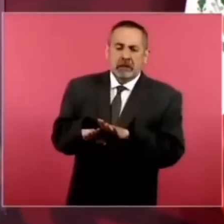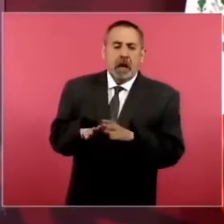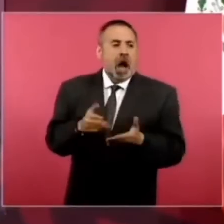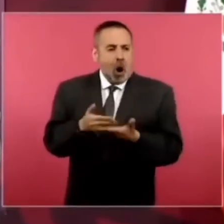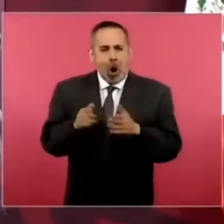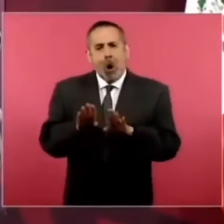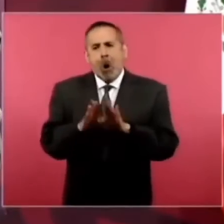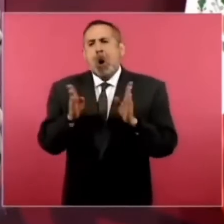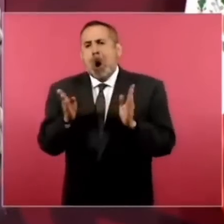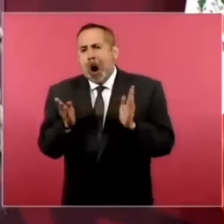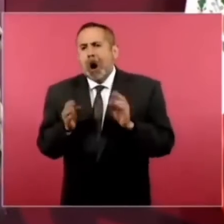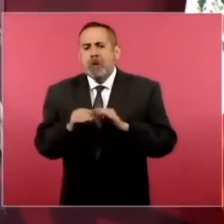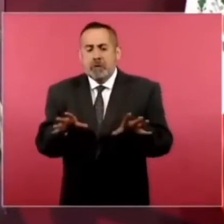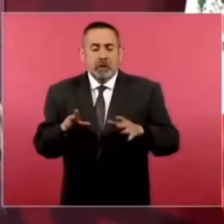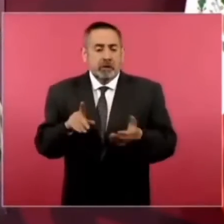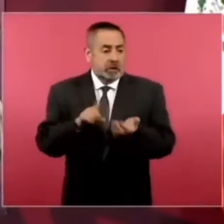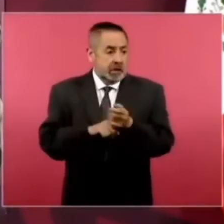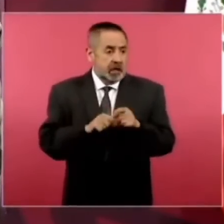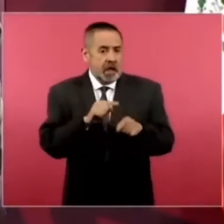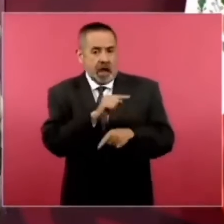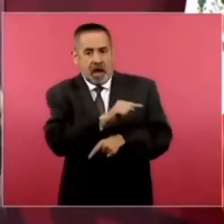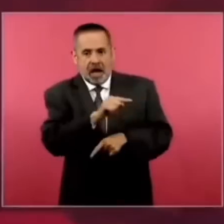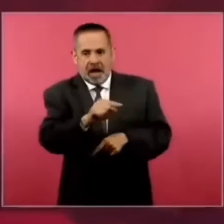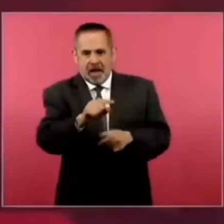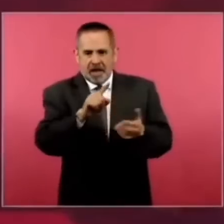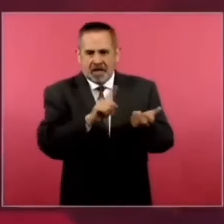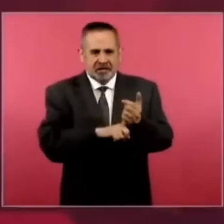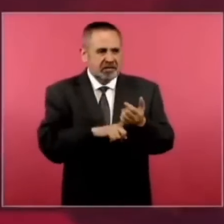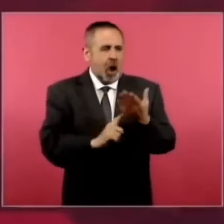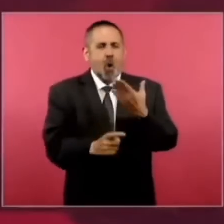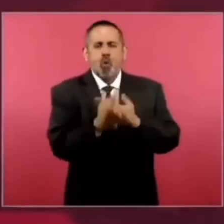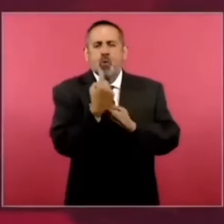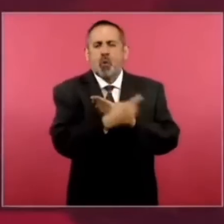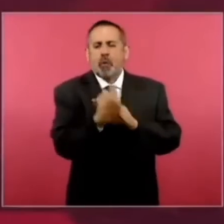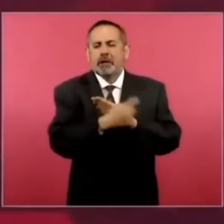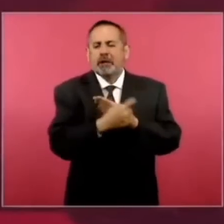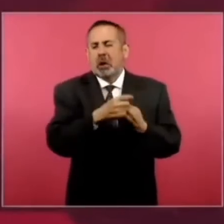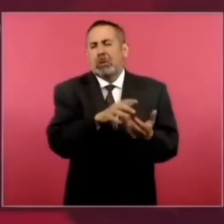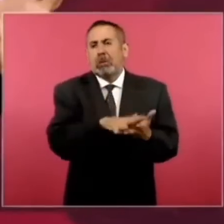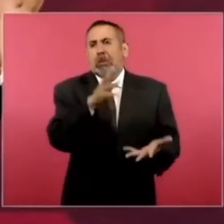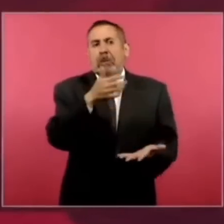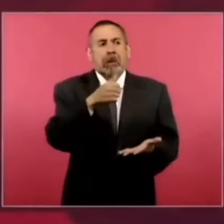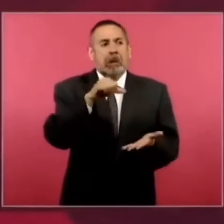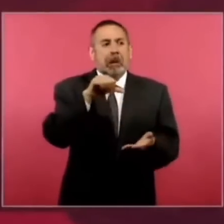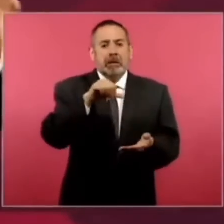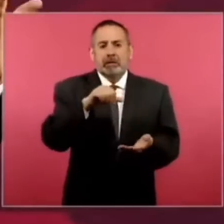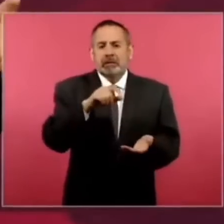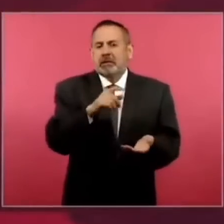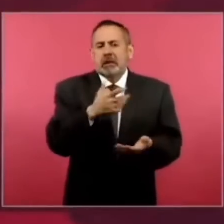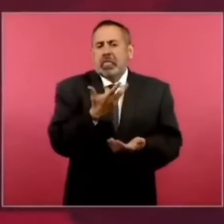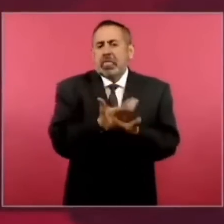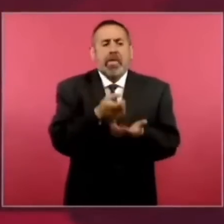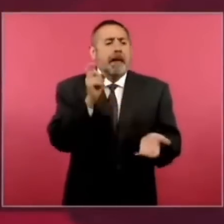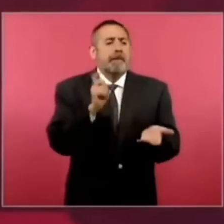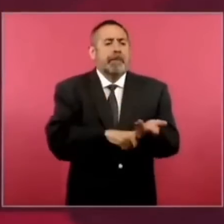porque así como existen esas granjas de bots que inundan